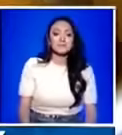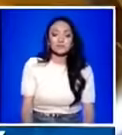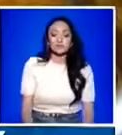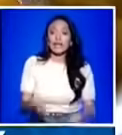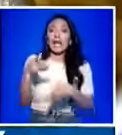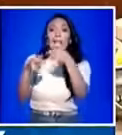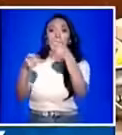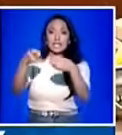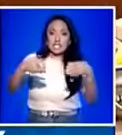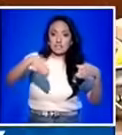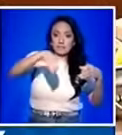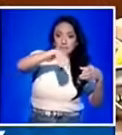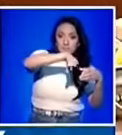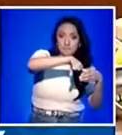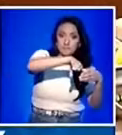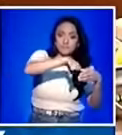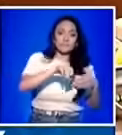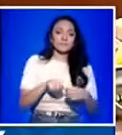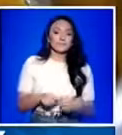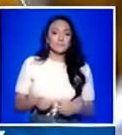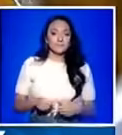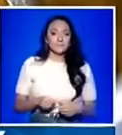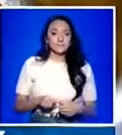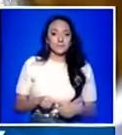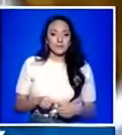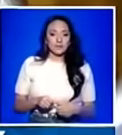leche. Eso.